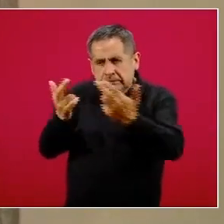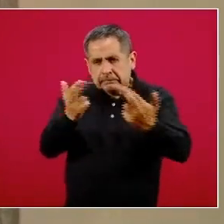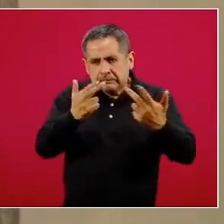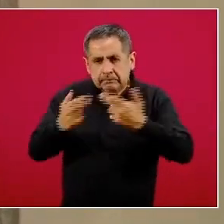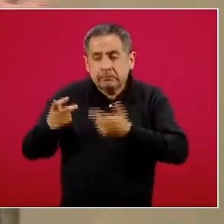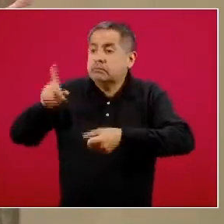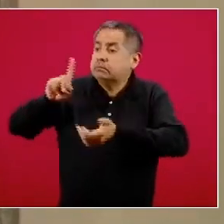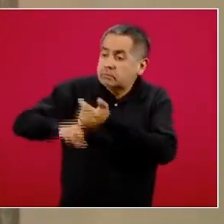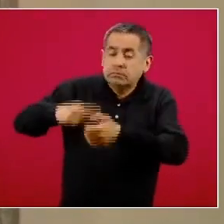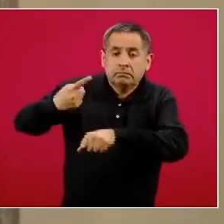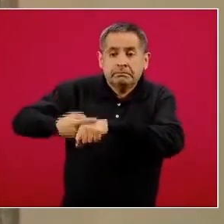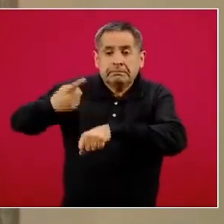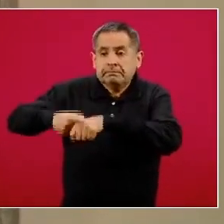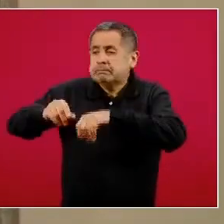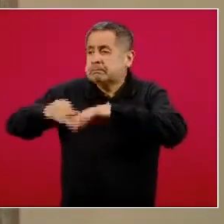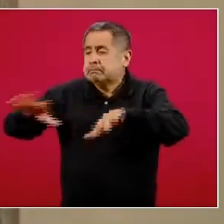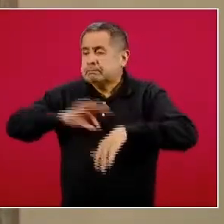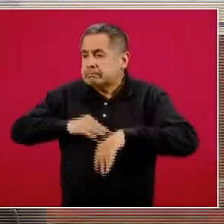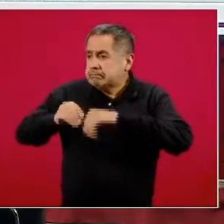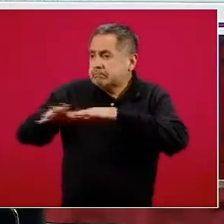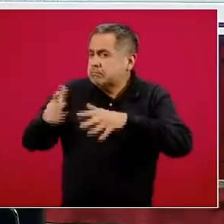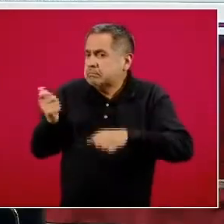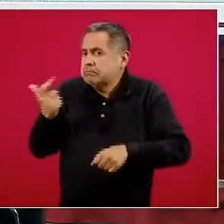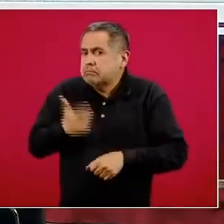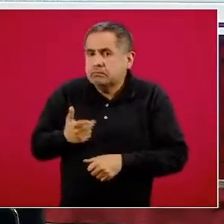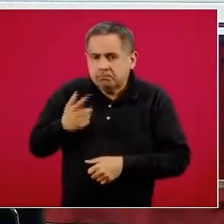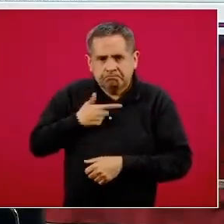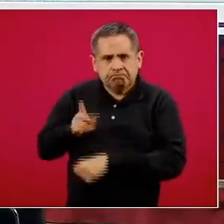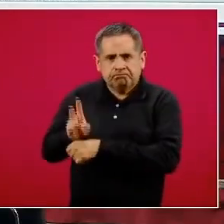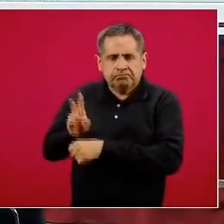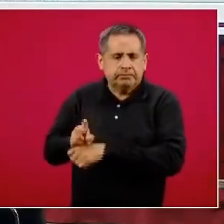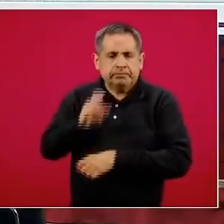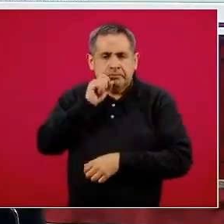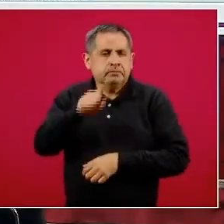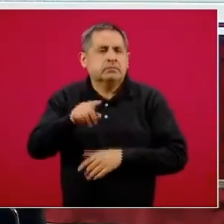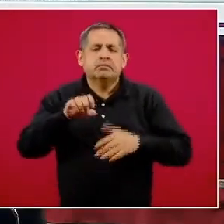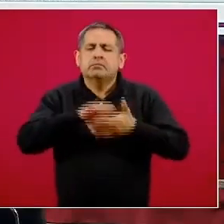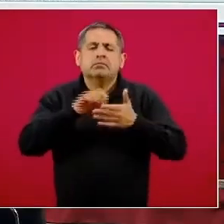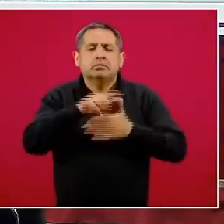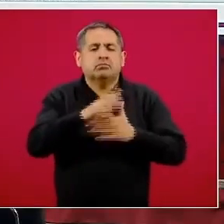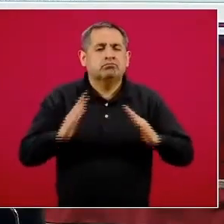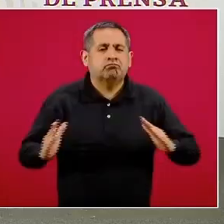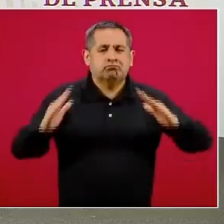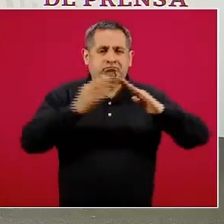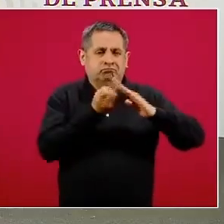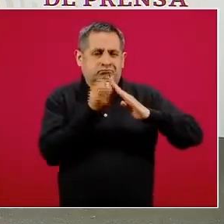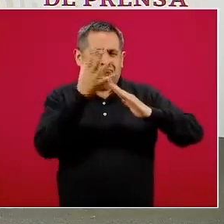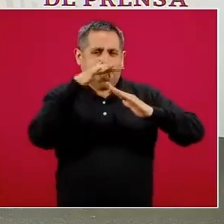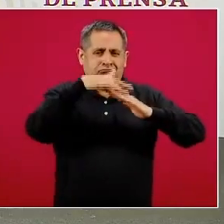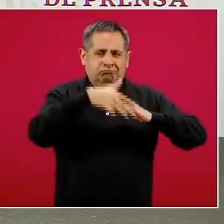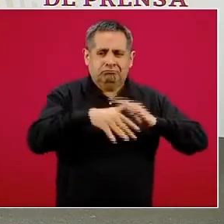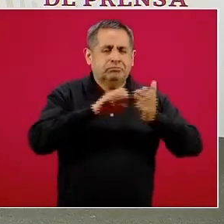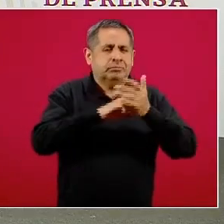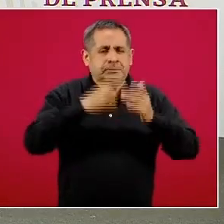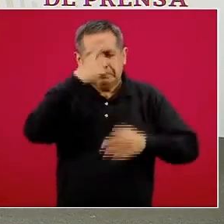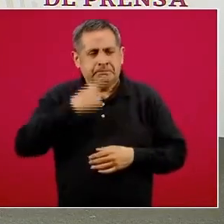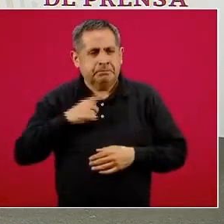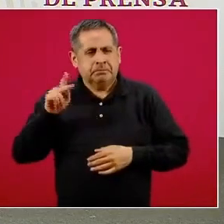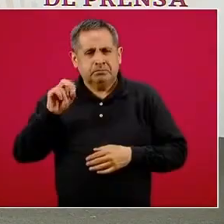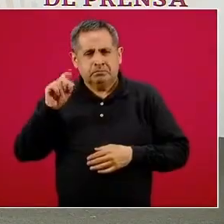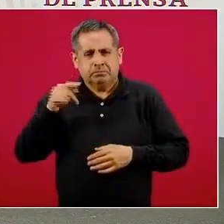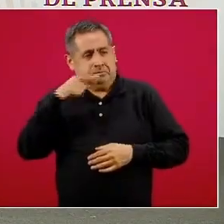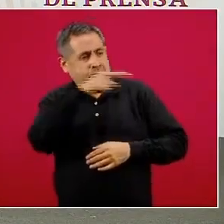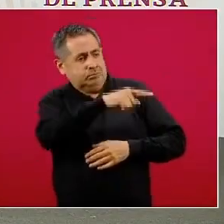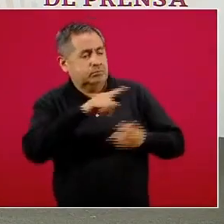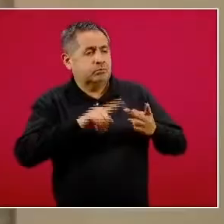salud precisamente que ocurren por este tipo de eventos. También hacemos un monitoreo volcánico específico del volcán Popocatépetl,